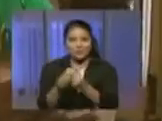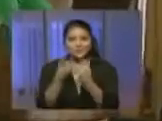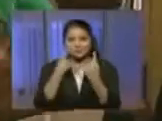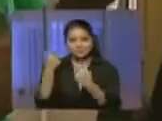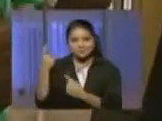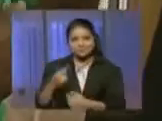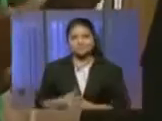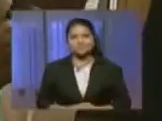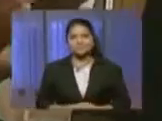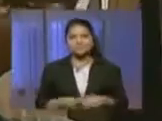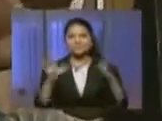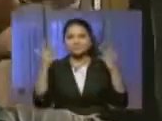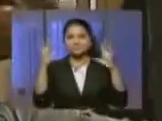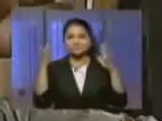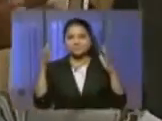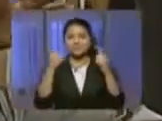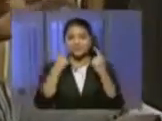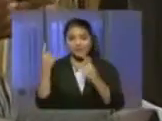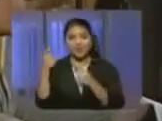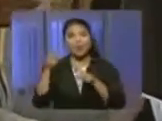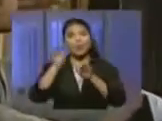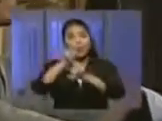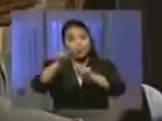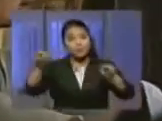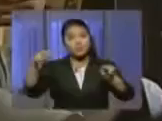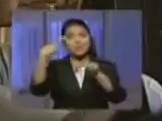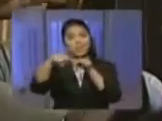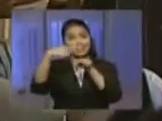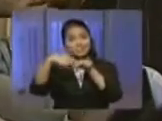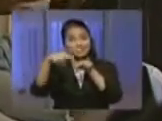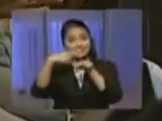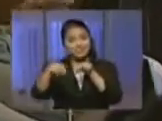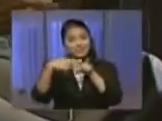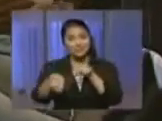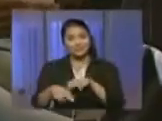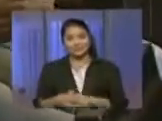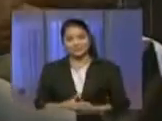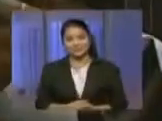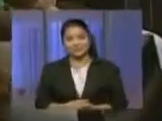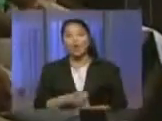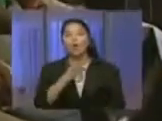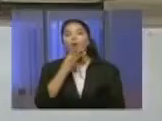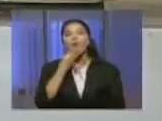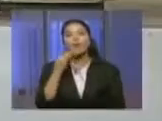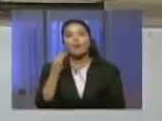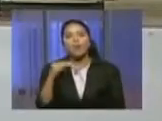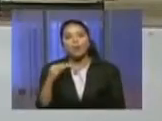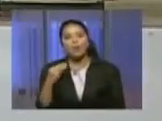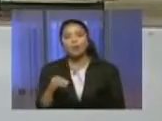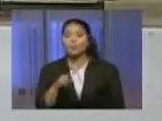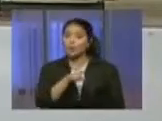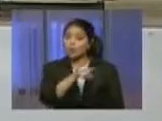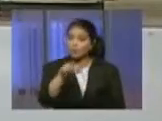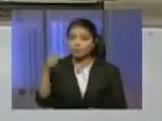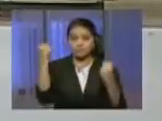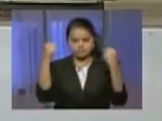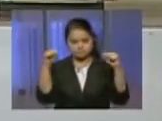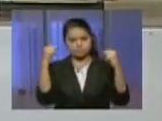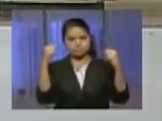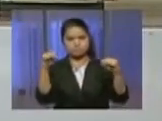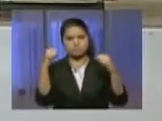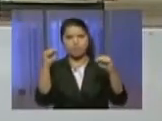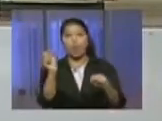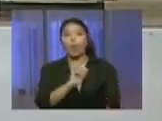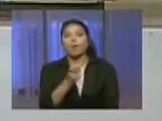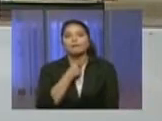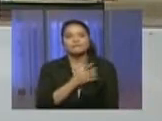nuevamente ustedes niños ustedes niñas jóvenes que están practicando deporte o que aman